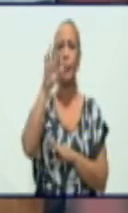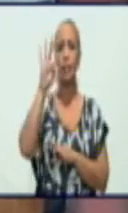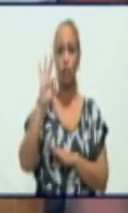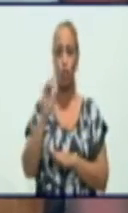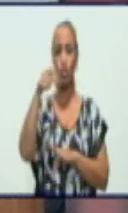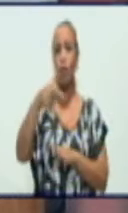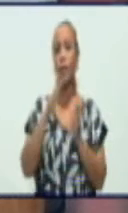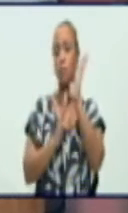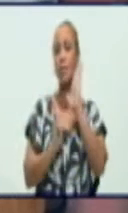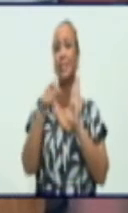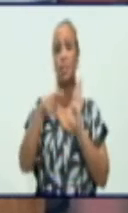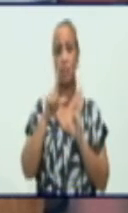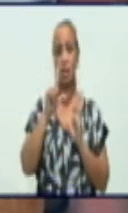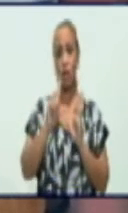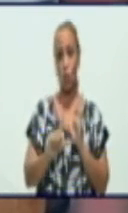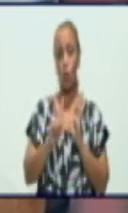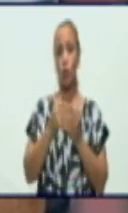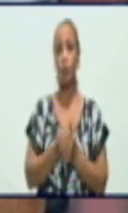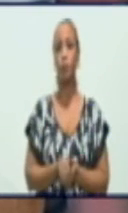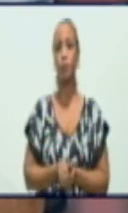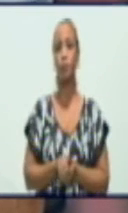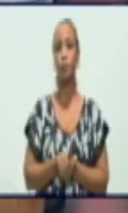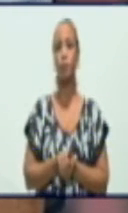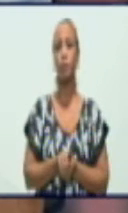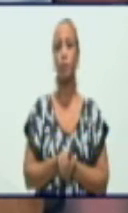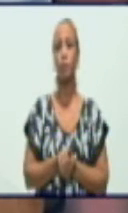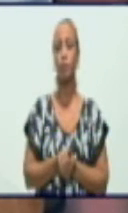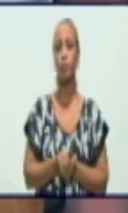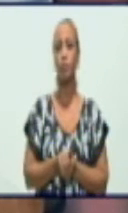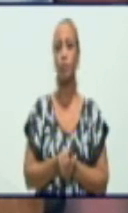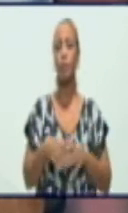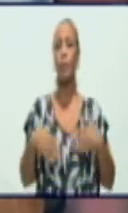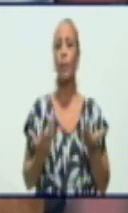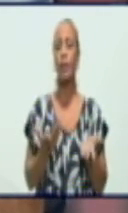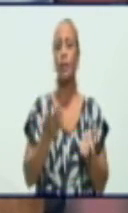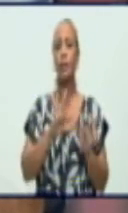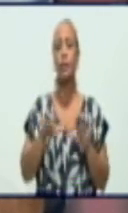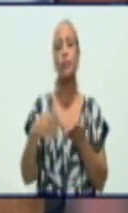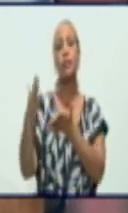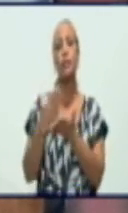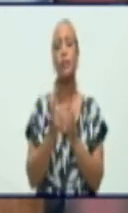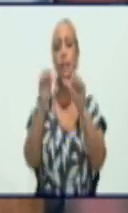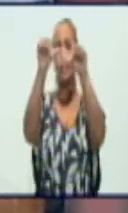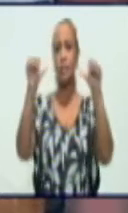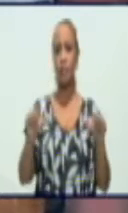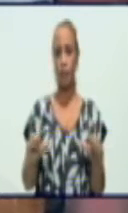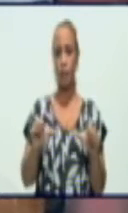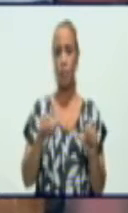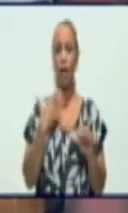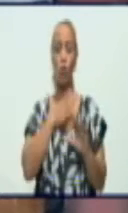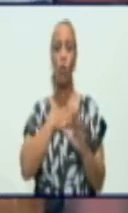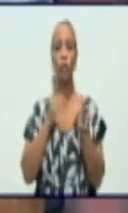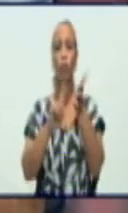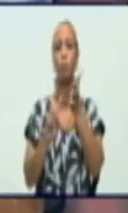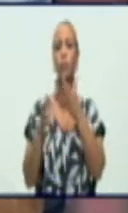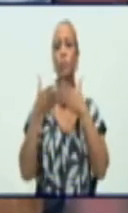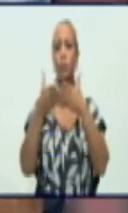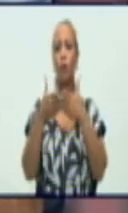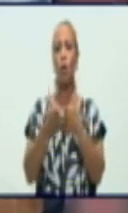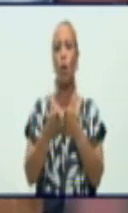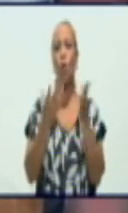junio, en el cual, para que se tenga una idea, se retiró del sistema nuestro en Granma